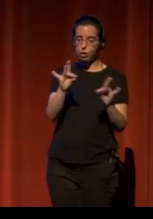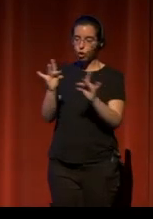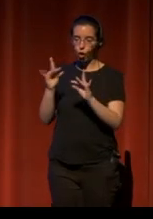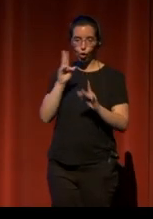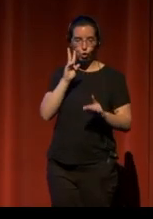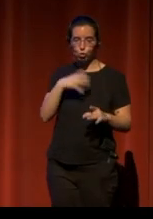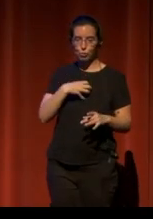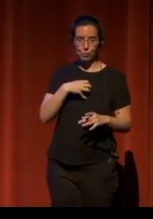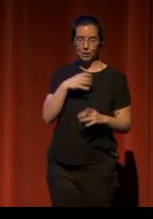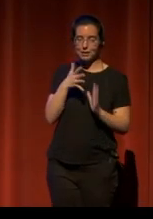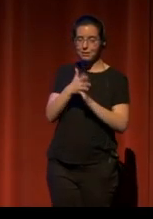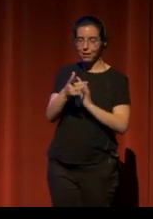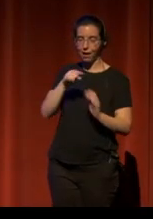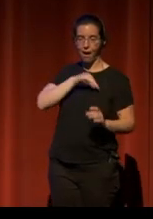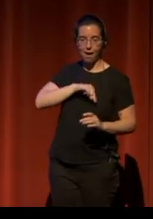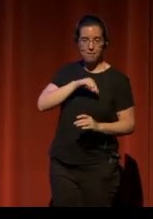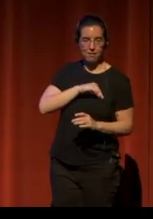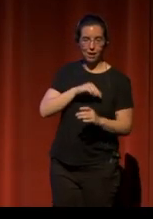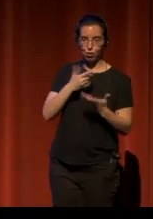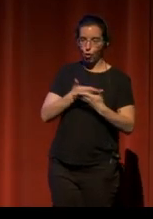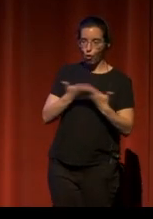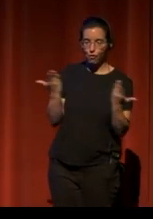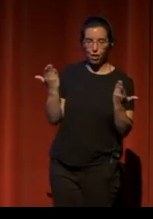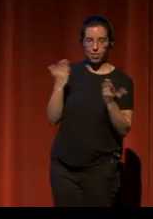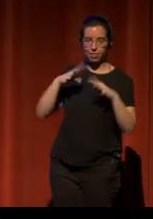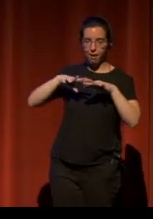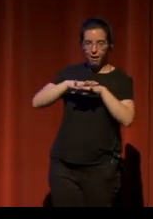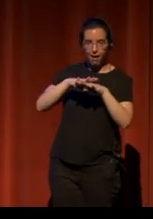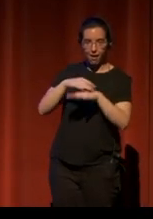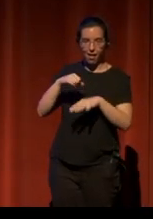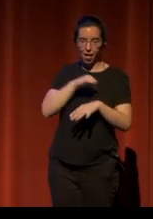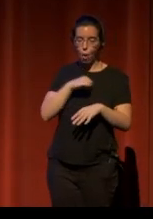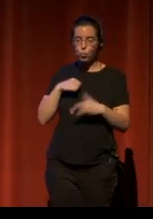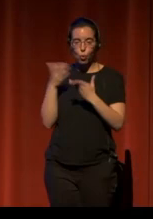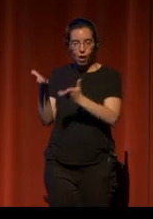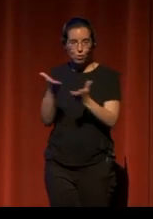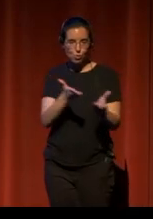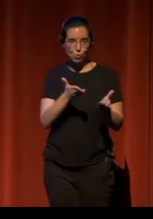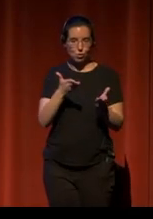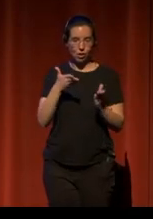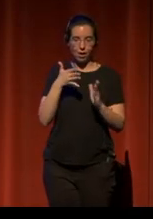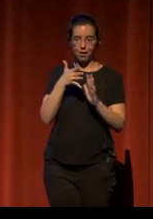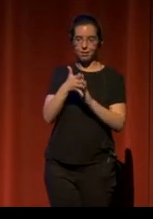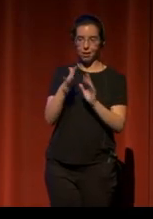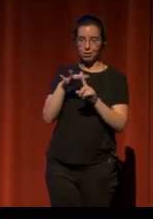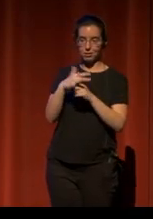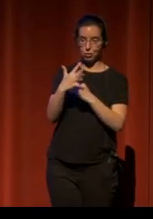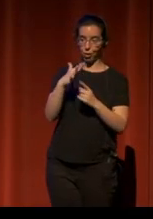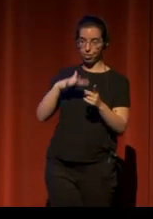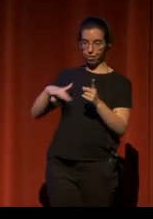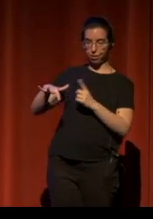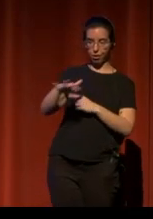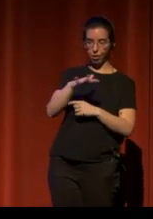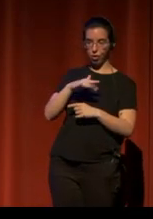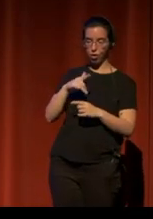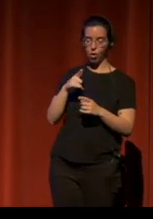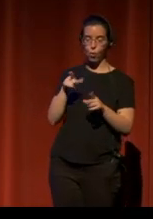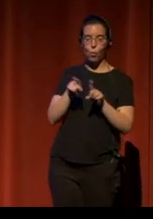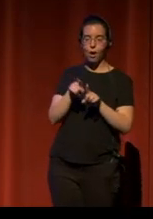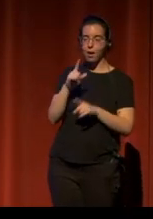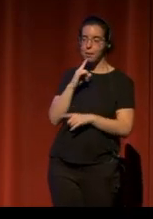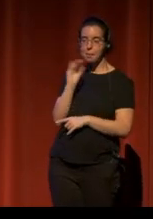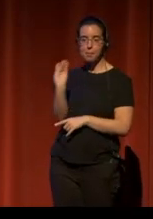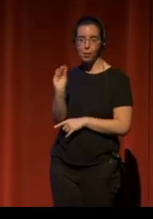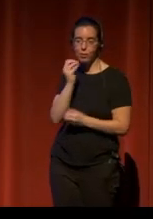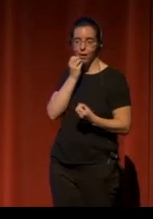emociones los afectos la confianza las redes informales de autoayuda esa ese panadero que te pregunta qué tal estás No